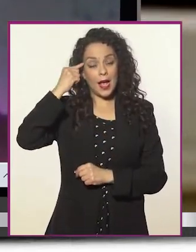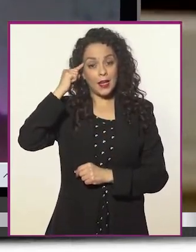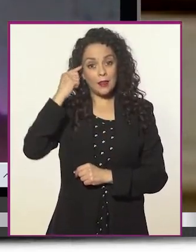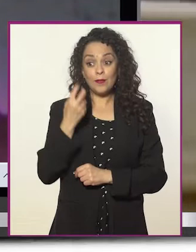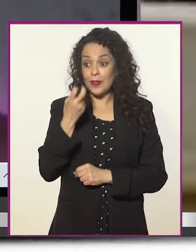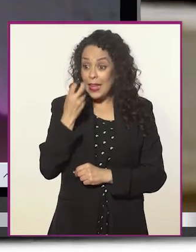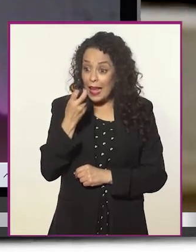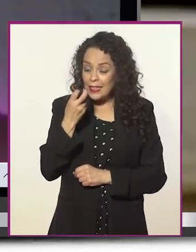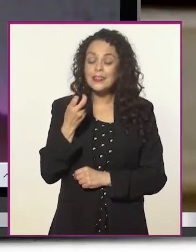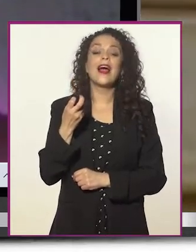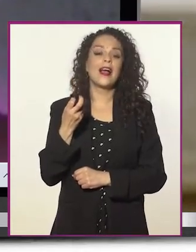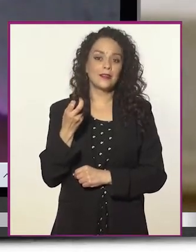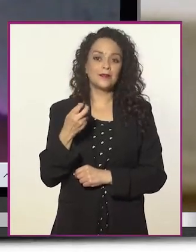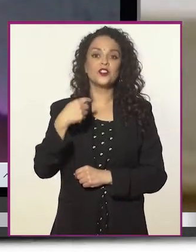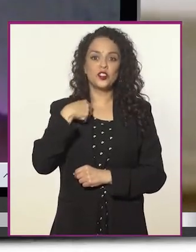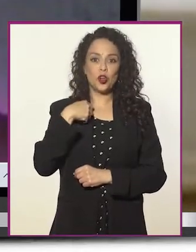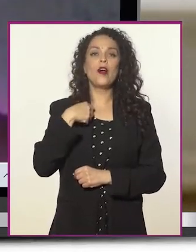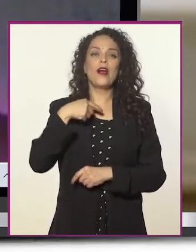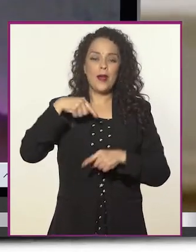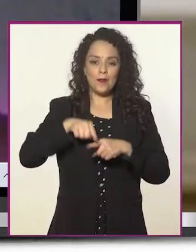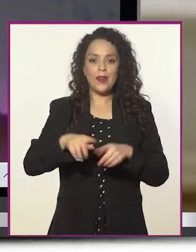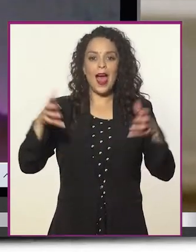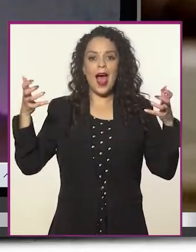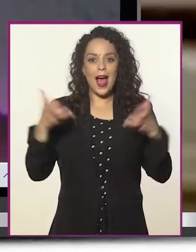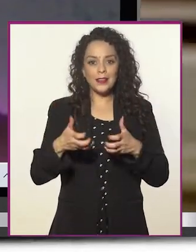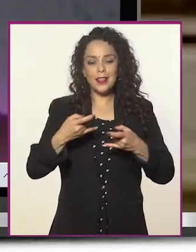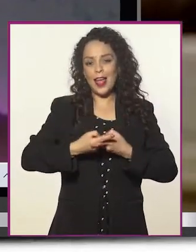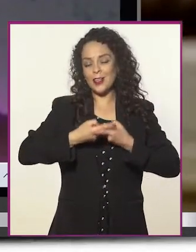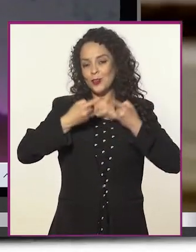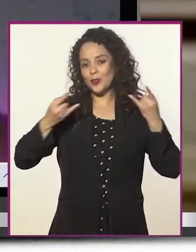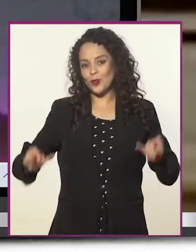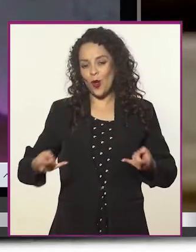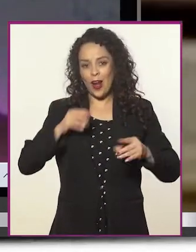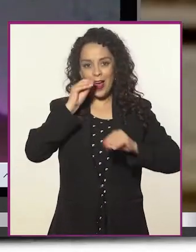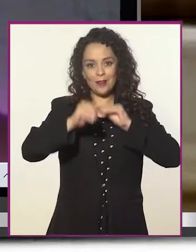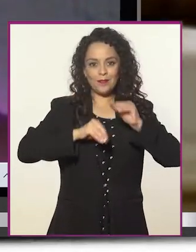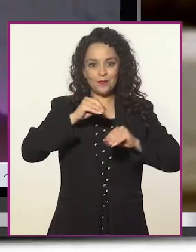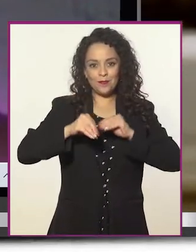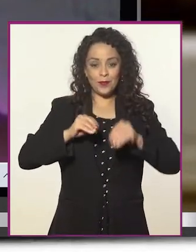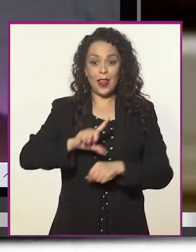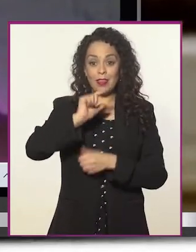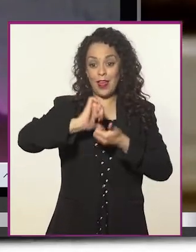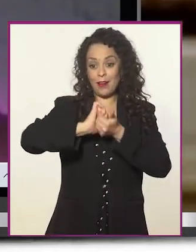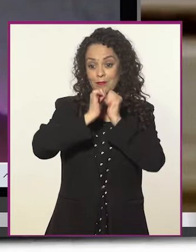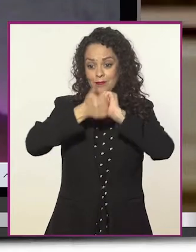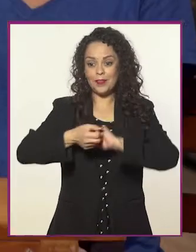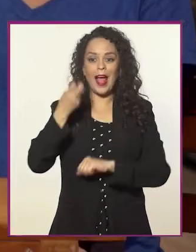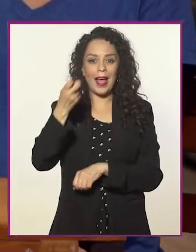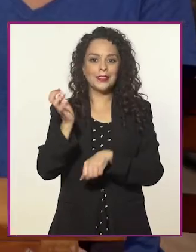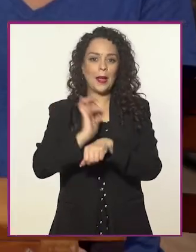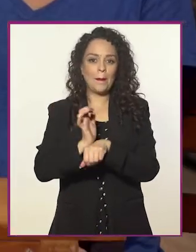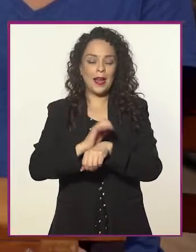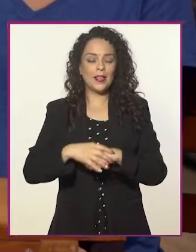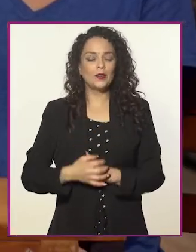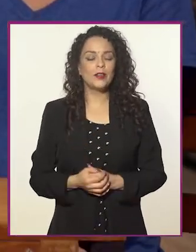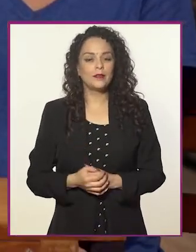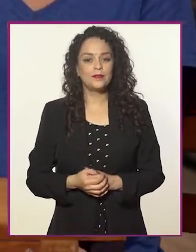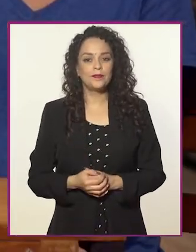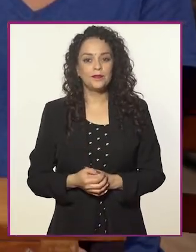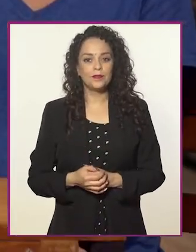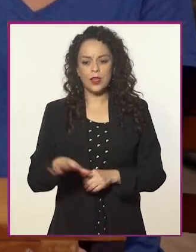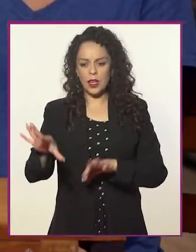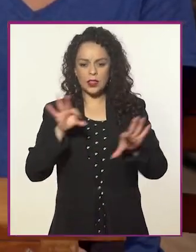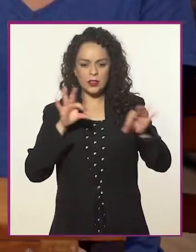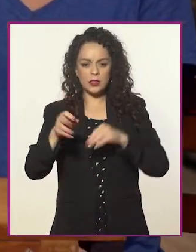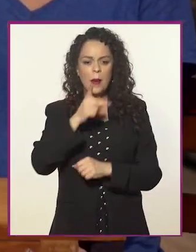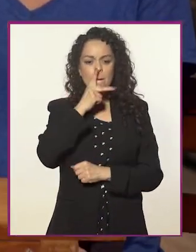de esta premisa es que yo empiezo a desarrollar toda la historia que eventualmente se convierte en esta película. ¿Qué peso tiene la selección